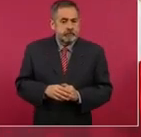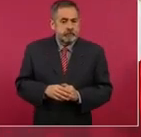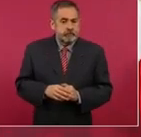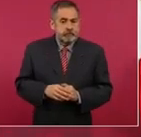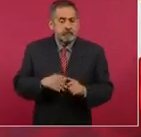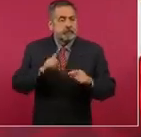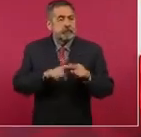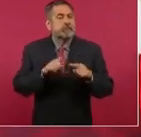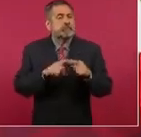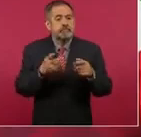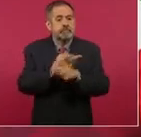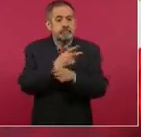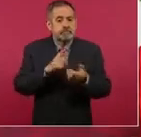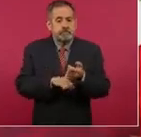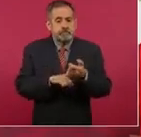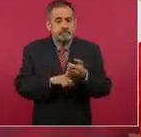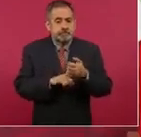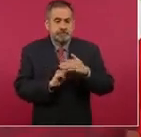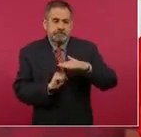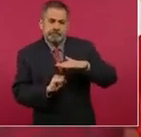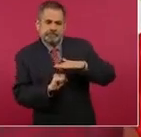las bases,